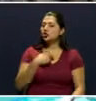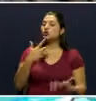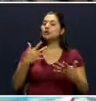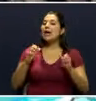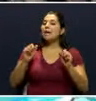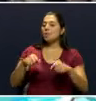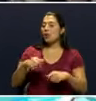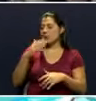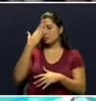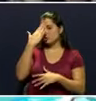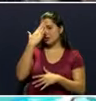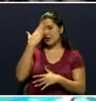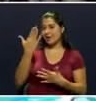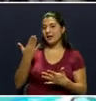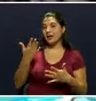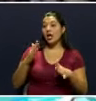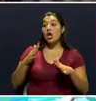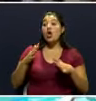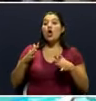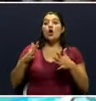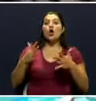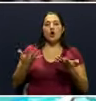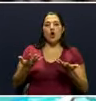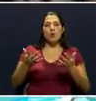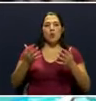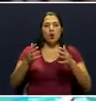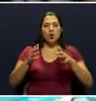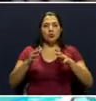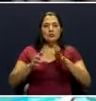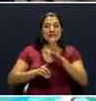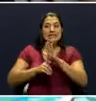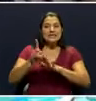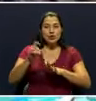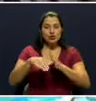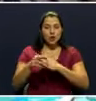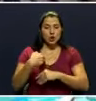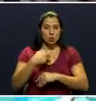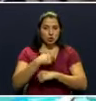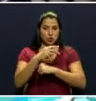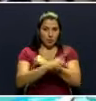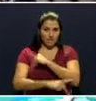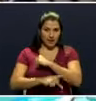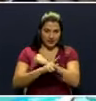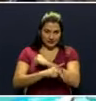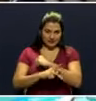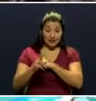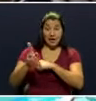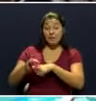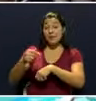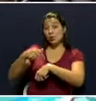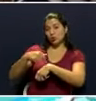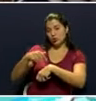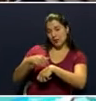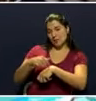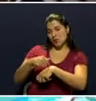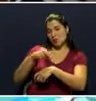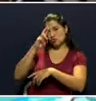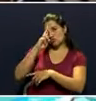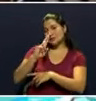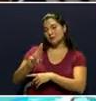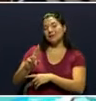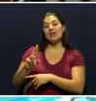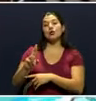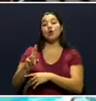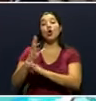conocer realmente cómo se va a comportar en nuestro país, ¿verdad? Simultáneamente viendo las medidas que está